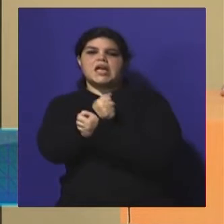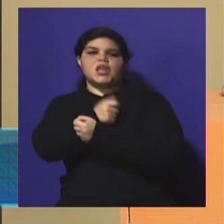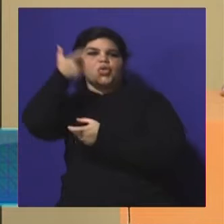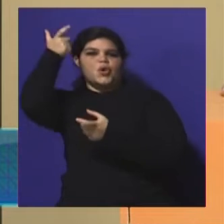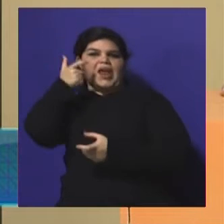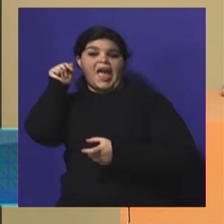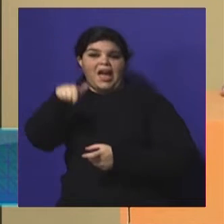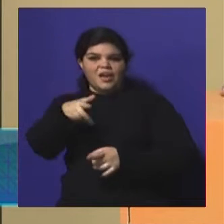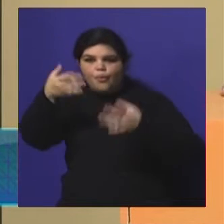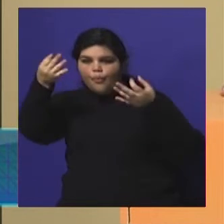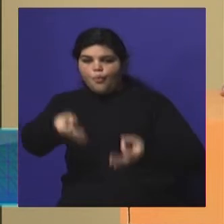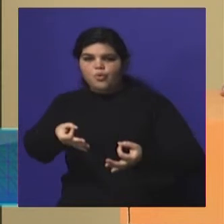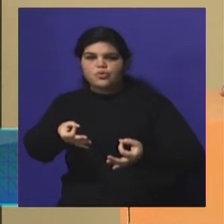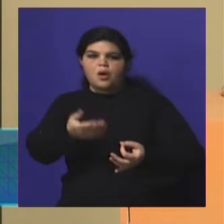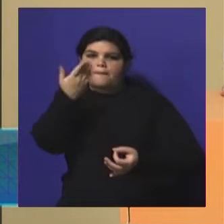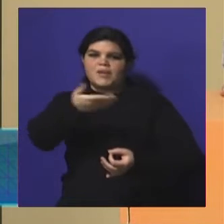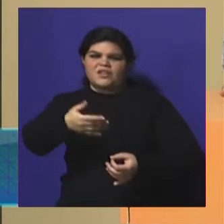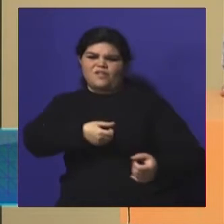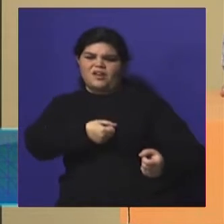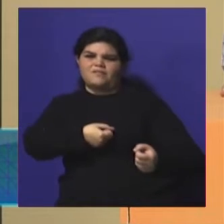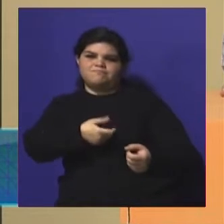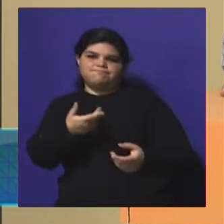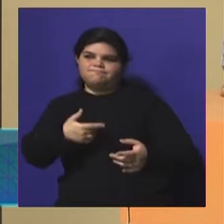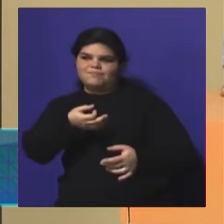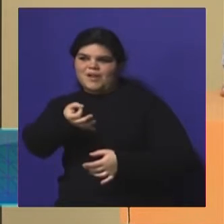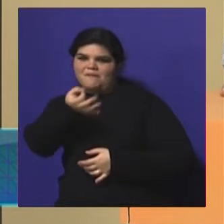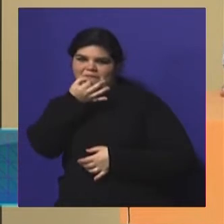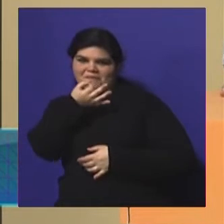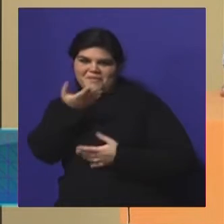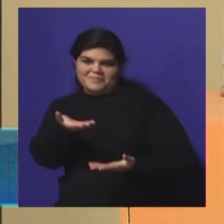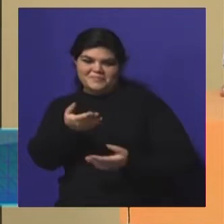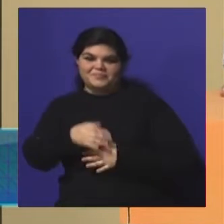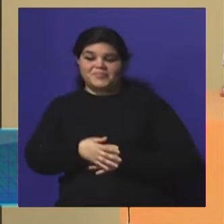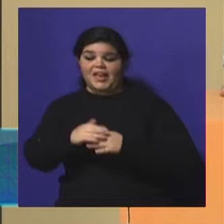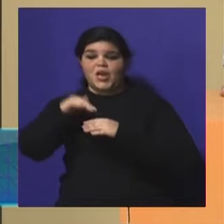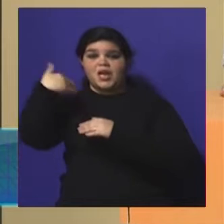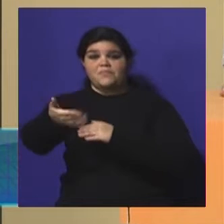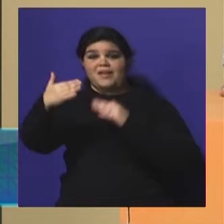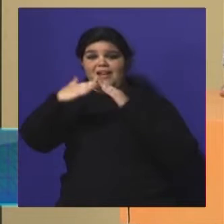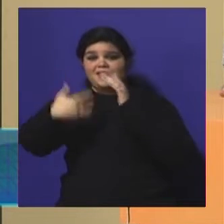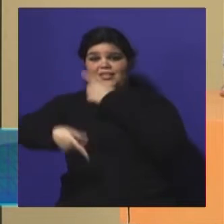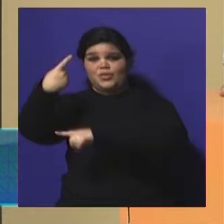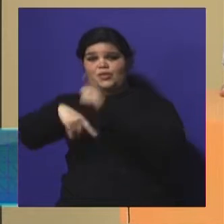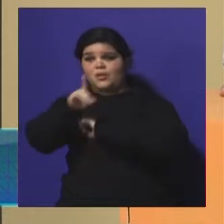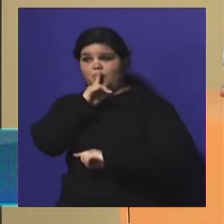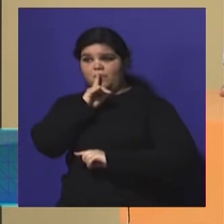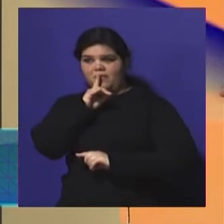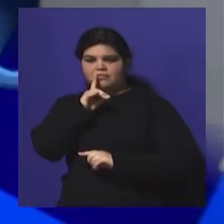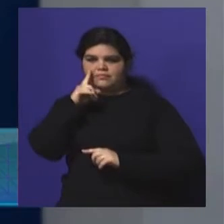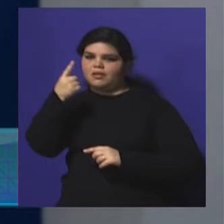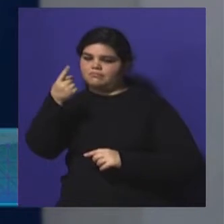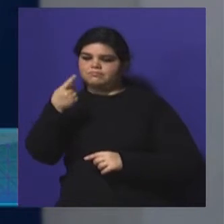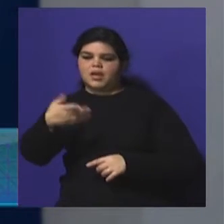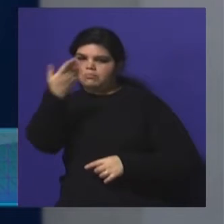silbidos. ¿Ah, sí? Uh-huh. Hubo silbidos, sí. Eso fue frente a la Casa Histórica. Sí hubo silbidos, creo que la gente sabía bien y que